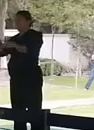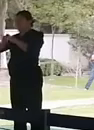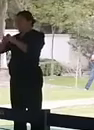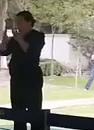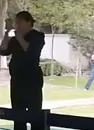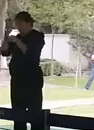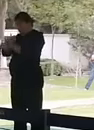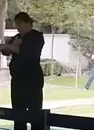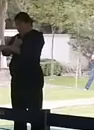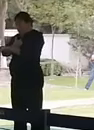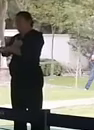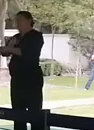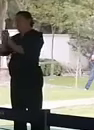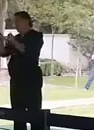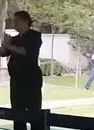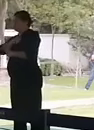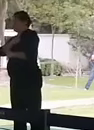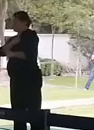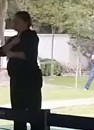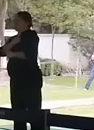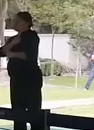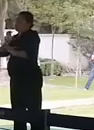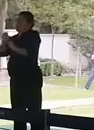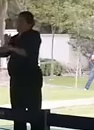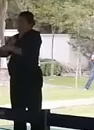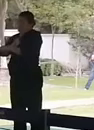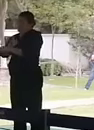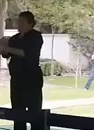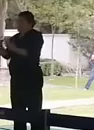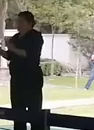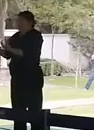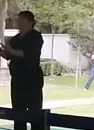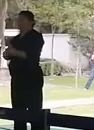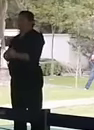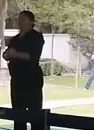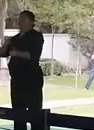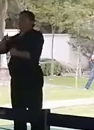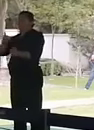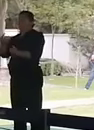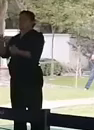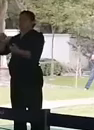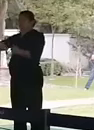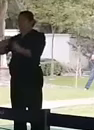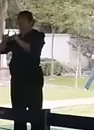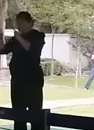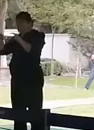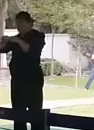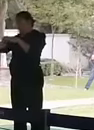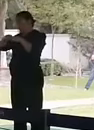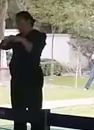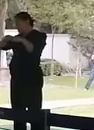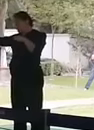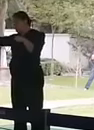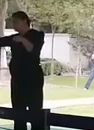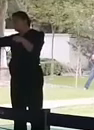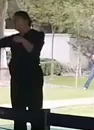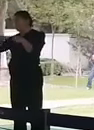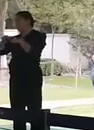saben, Tlaxcala es pues solamente el cruce de muchos migrantes, pero también